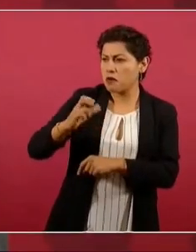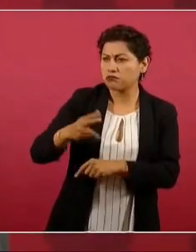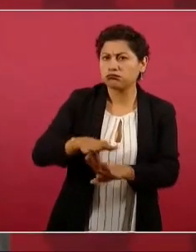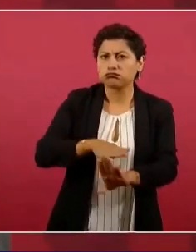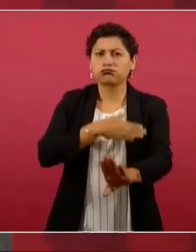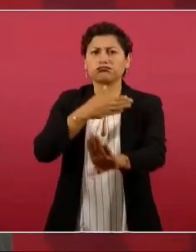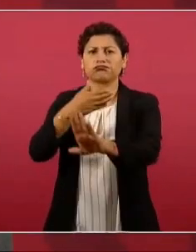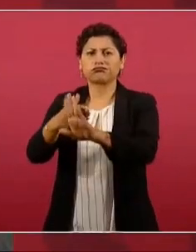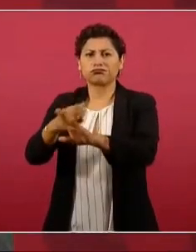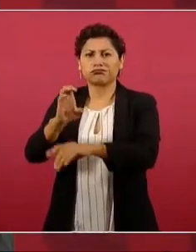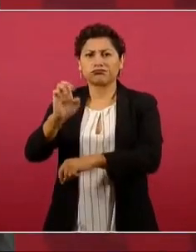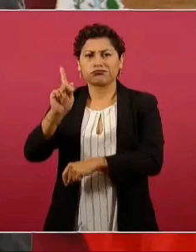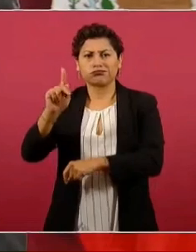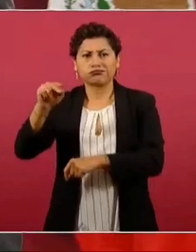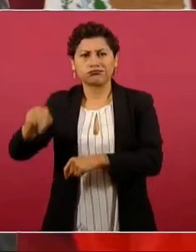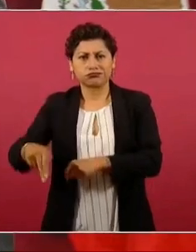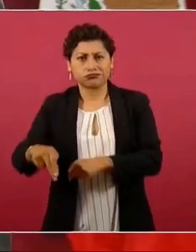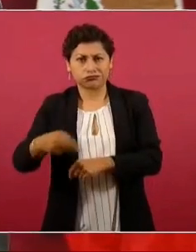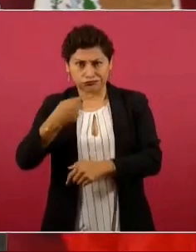y